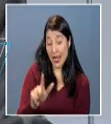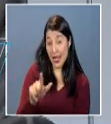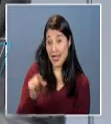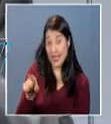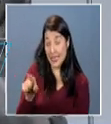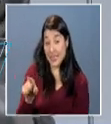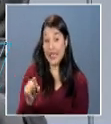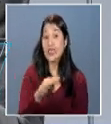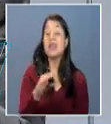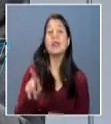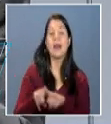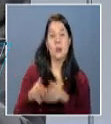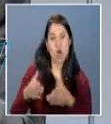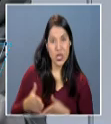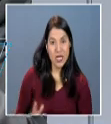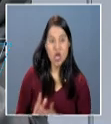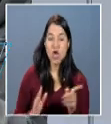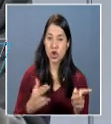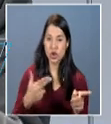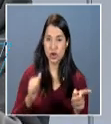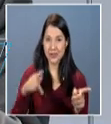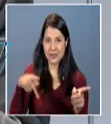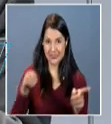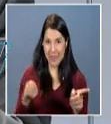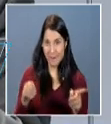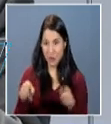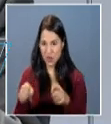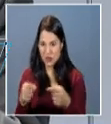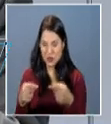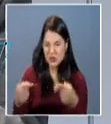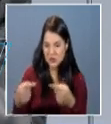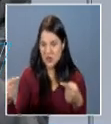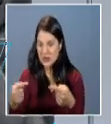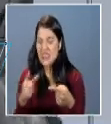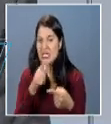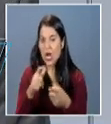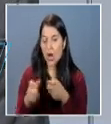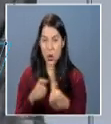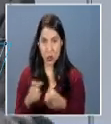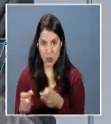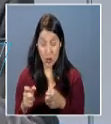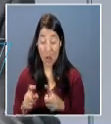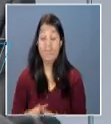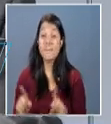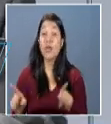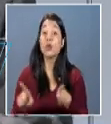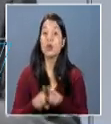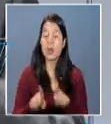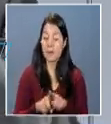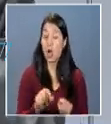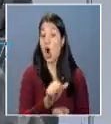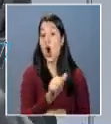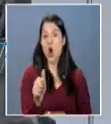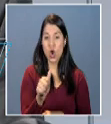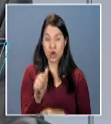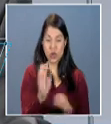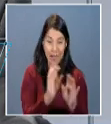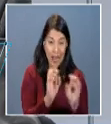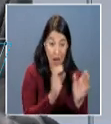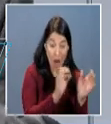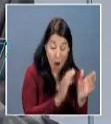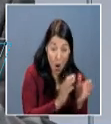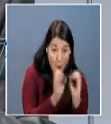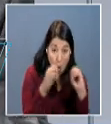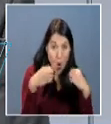los hijos del Chapo, entre ellos se están agarrando para ver quién se queda con el control del Cartel de Sinaloa, pero aparte de eso hay una organización que está aprovechando el vacío del